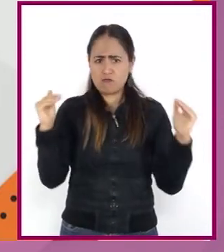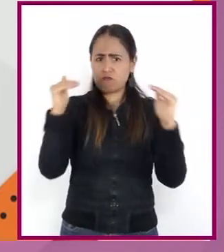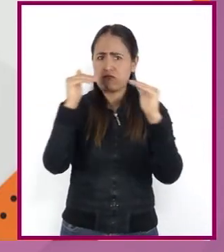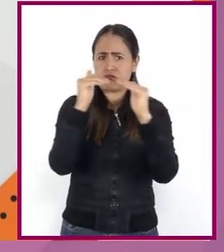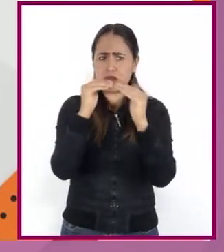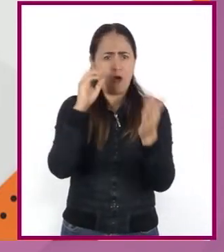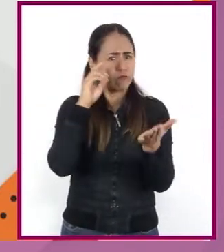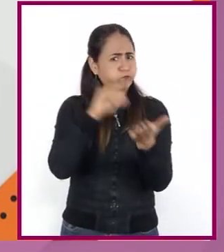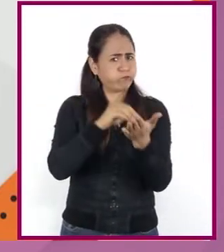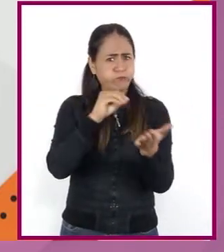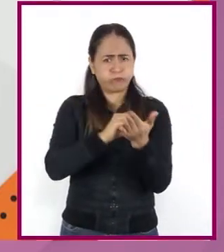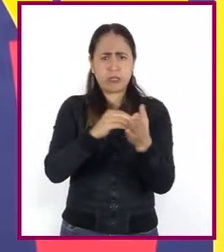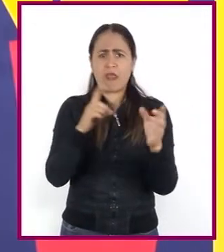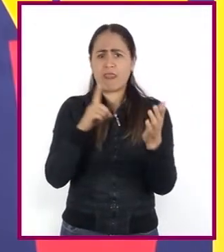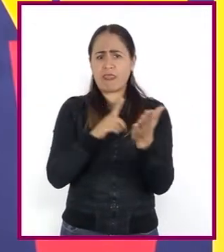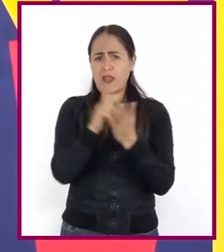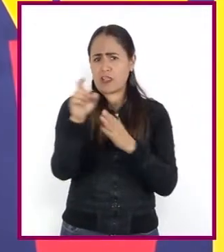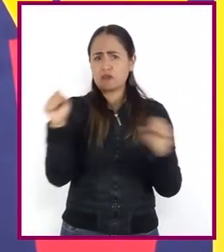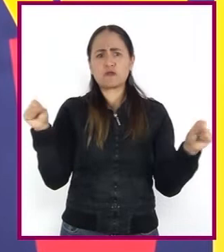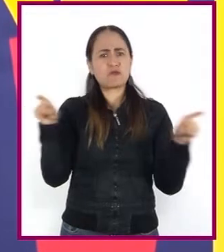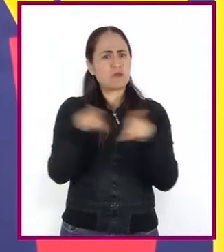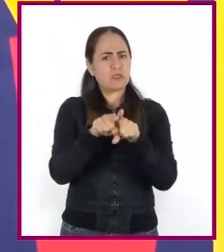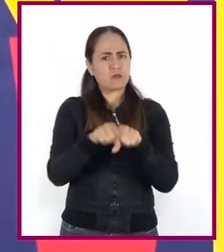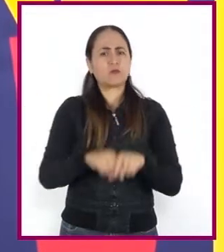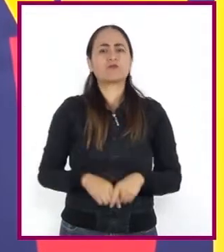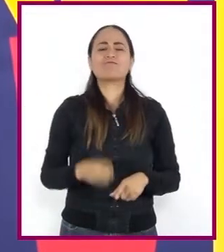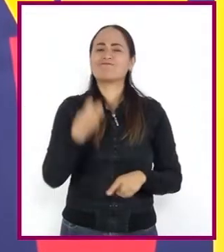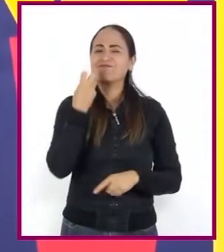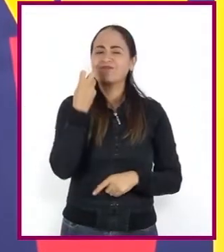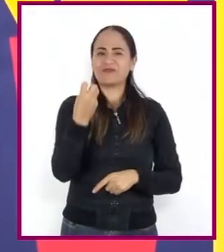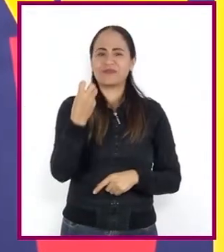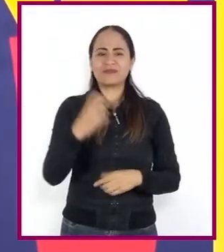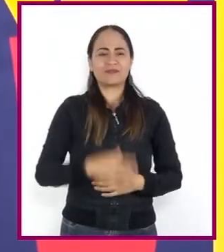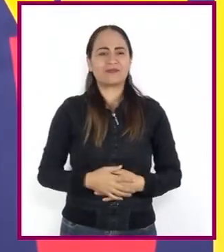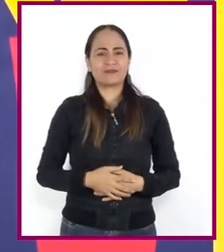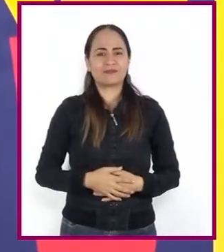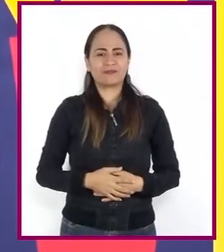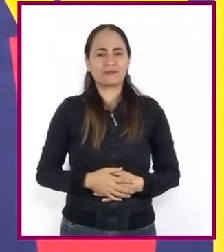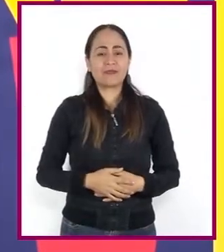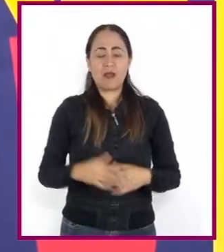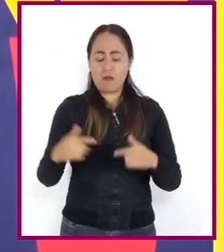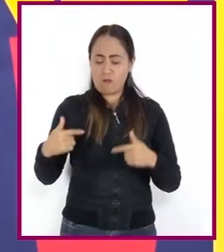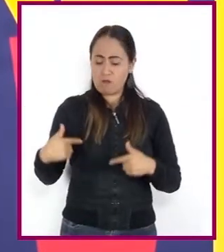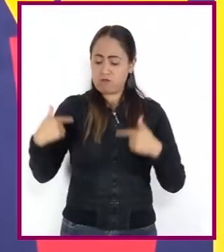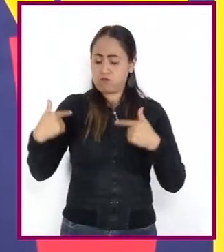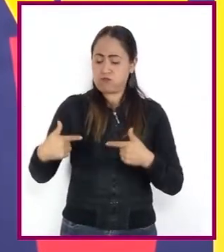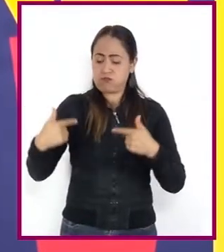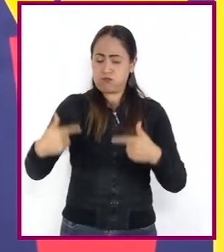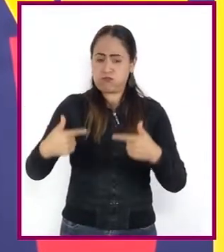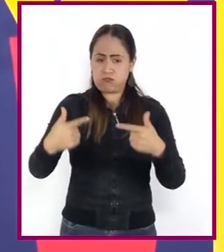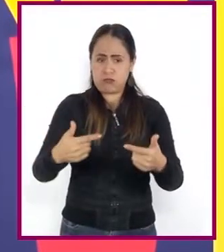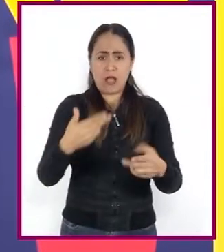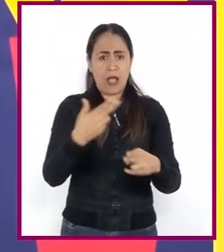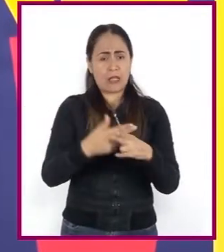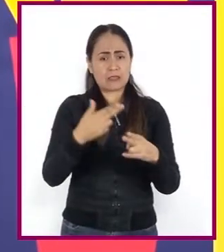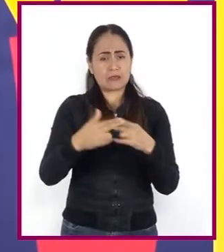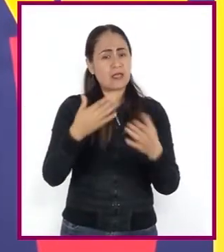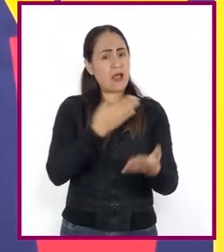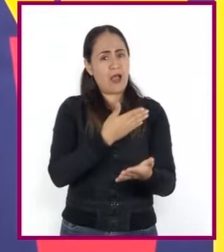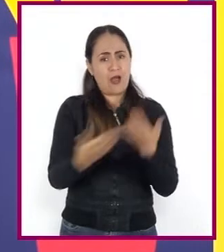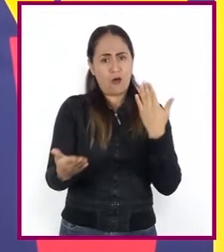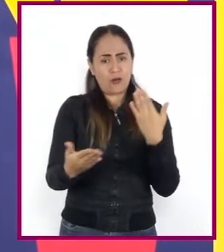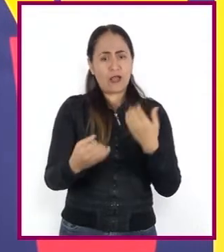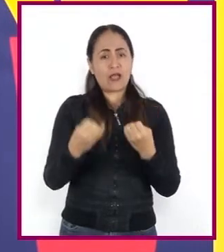en derechos. Así es. Como sabemos, su legado permanece hasta nuestros días y